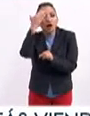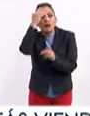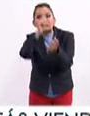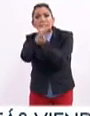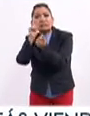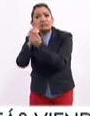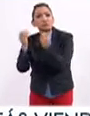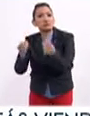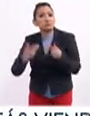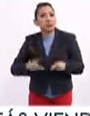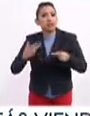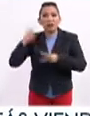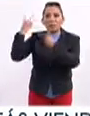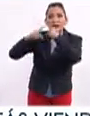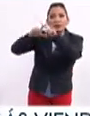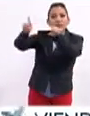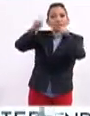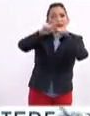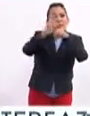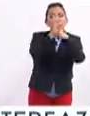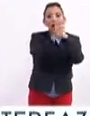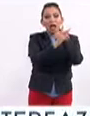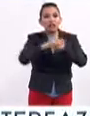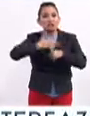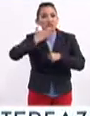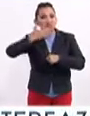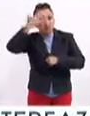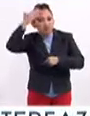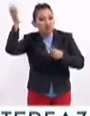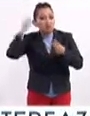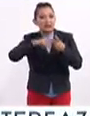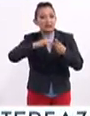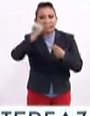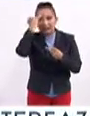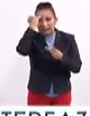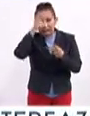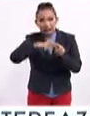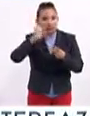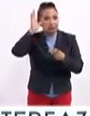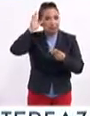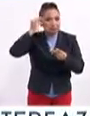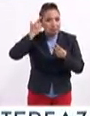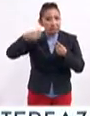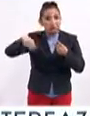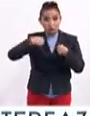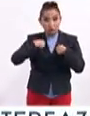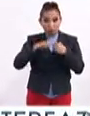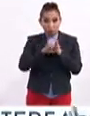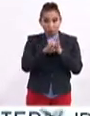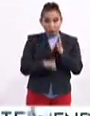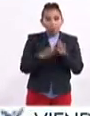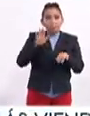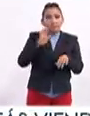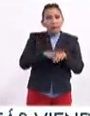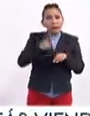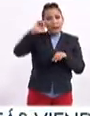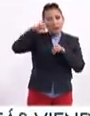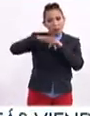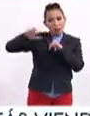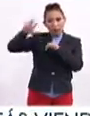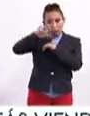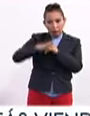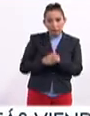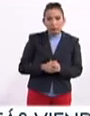conoces a muchísima gente que viene de distintos horizontes, musulmanes, hindús, chinos. O sea, en mi caso fue más europeo,